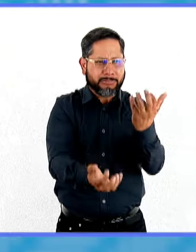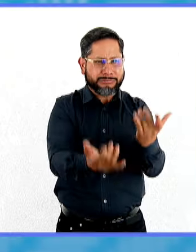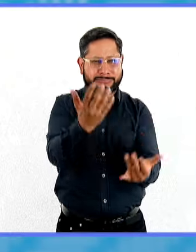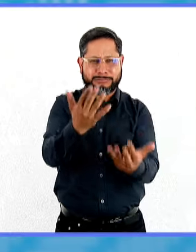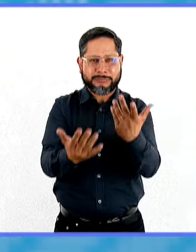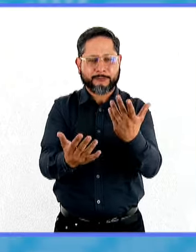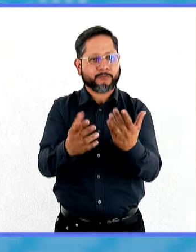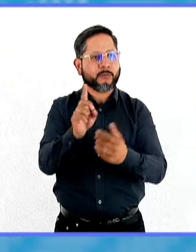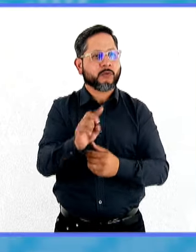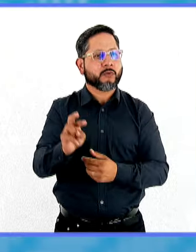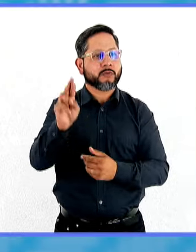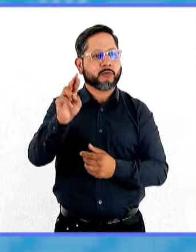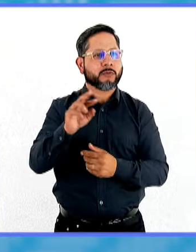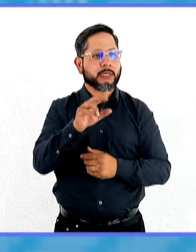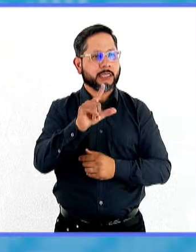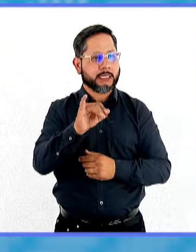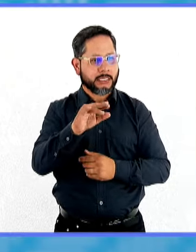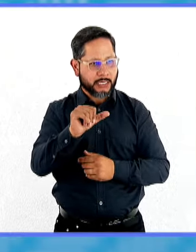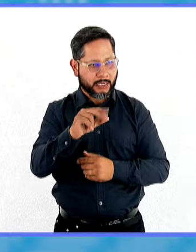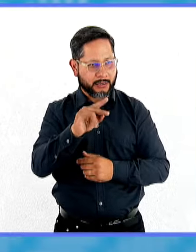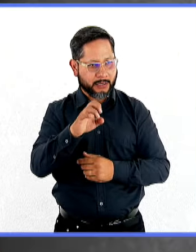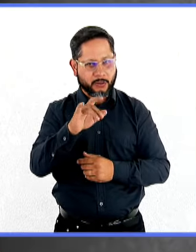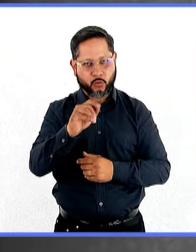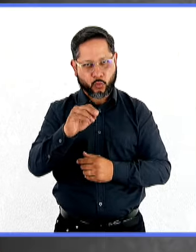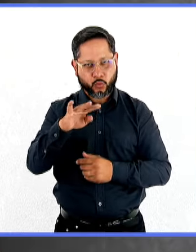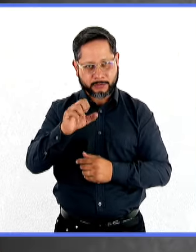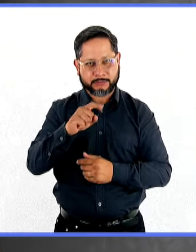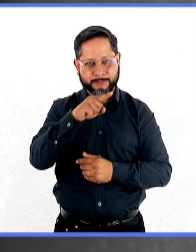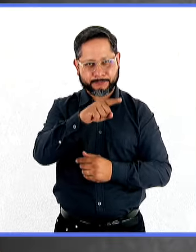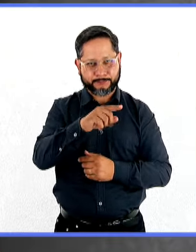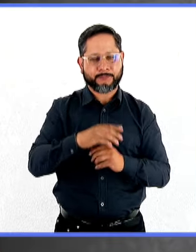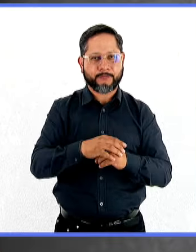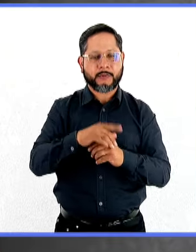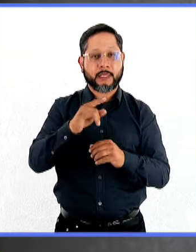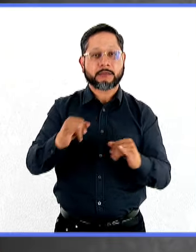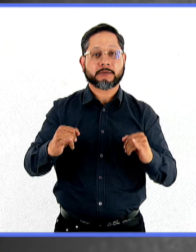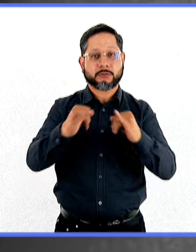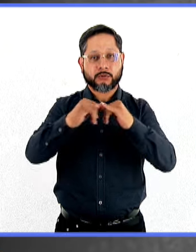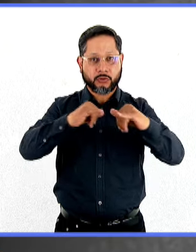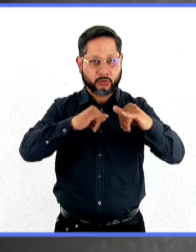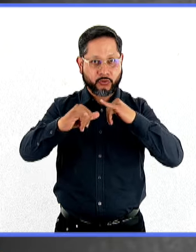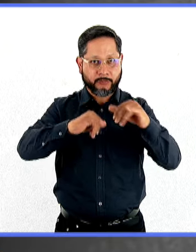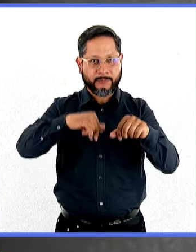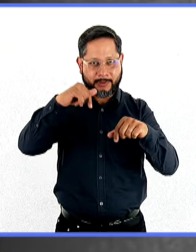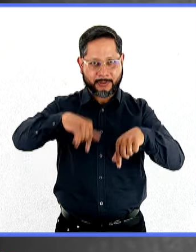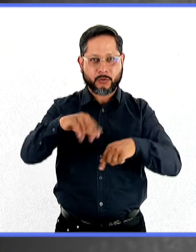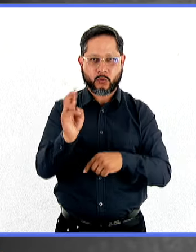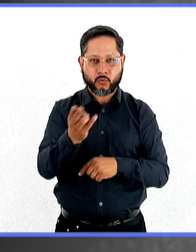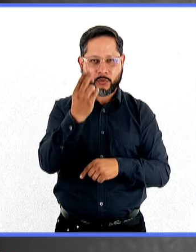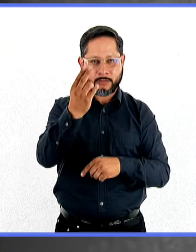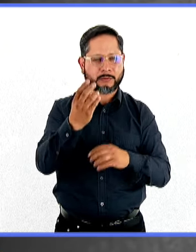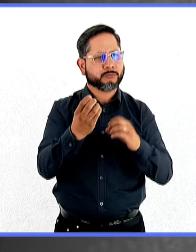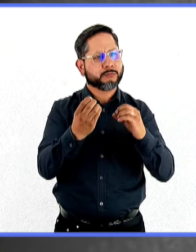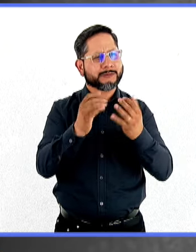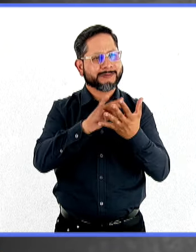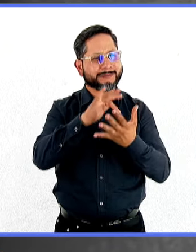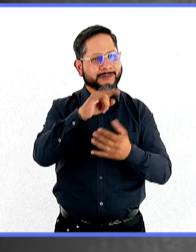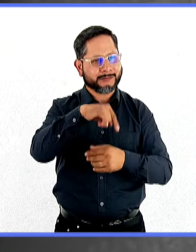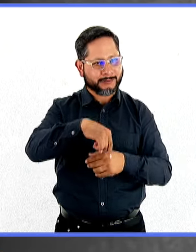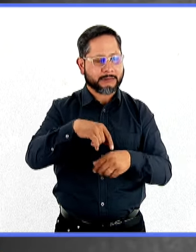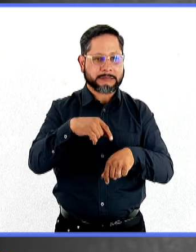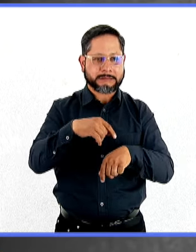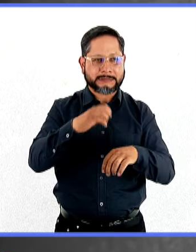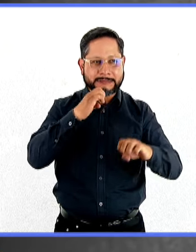Lilia de l urdes Manzo Delgado del laboratorio de análisis geoespacial del instituto de geografía de nuestra universidad gracias por estos minutos y por